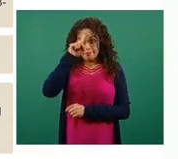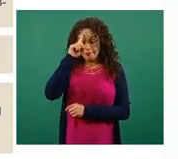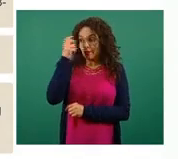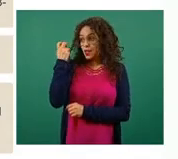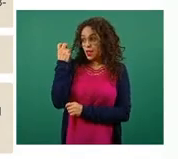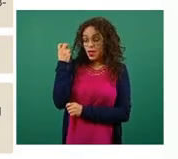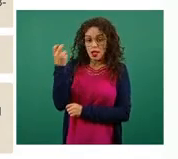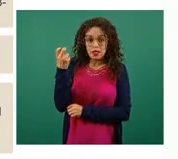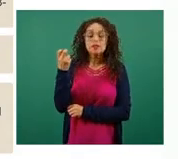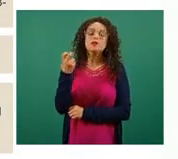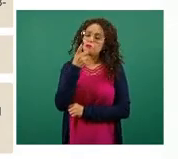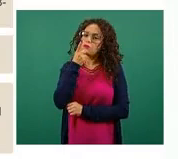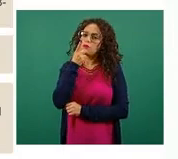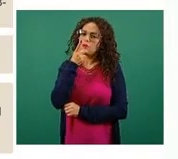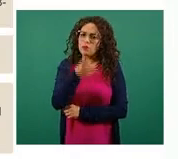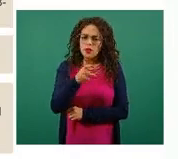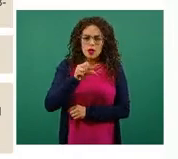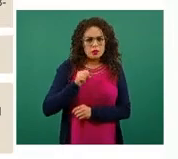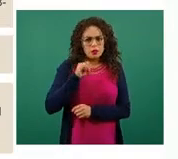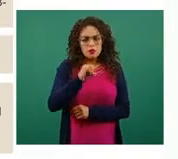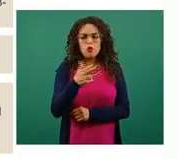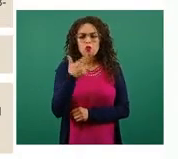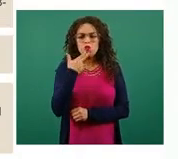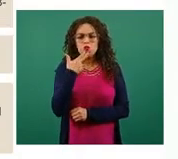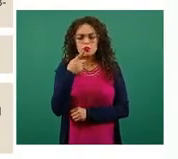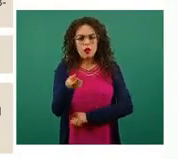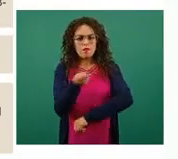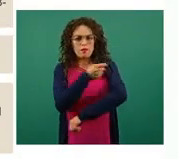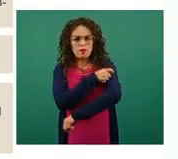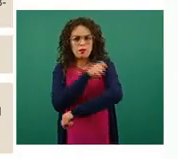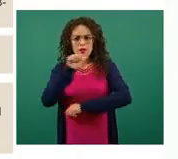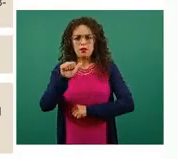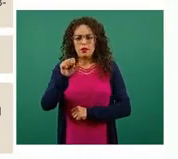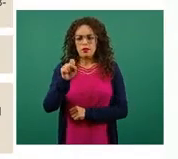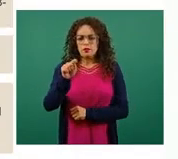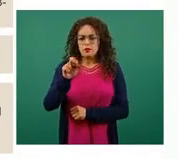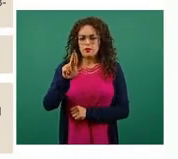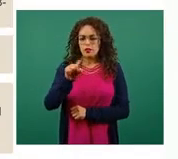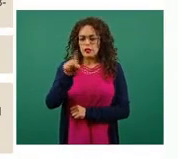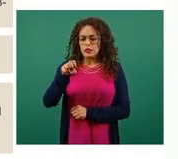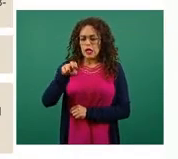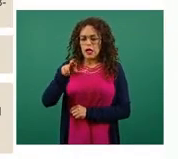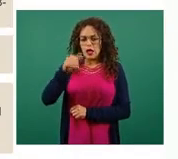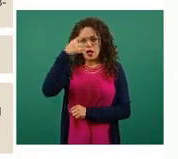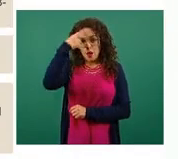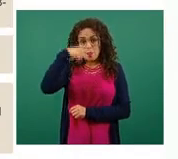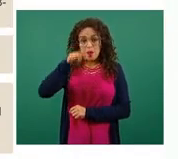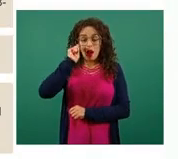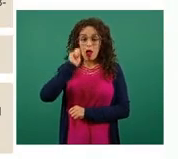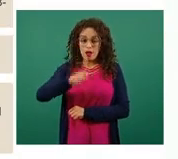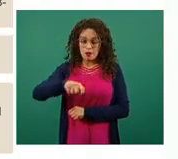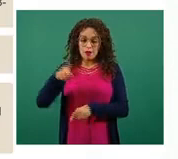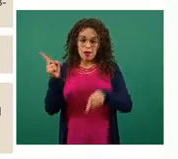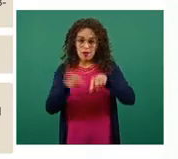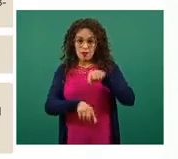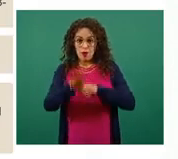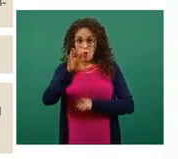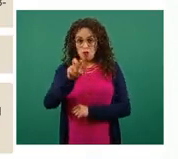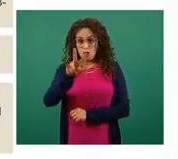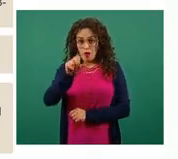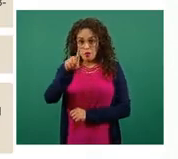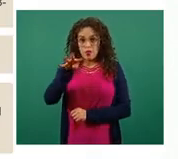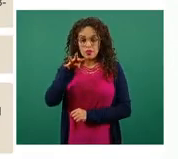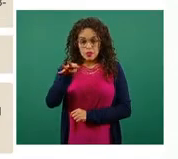recomiendan el uso de esta vacuna de AstraZeneca contra COVID-19 en